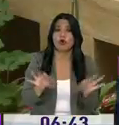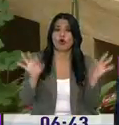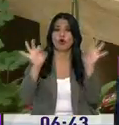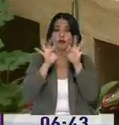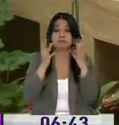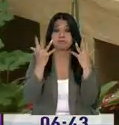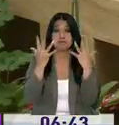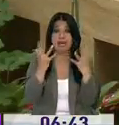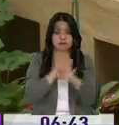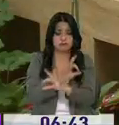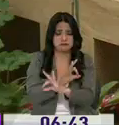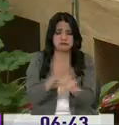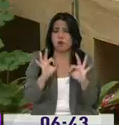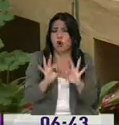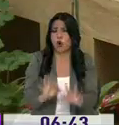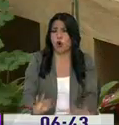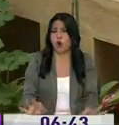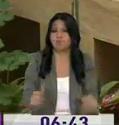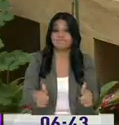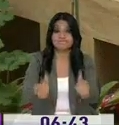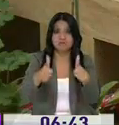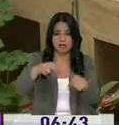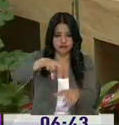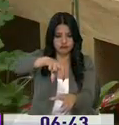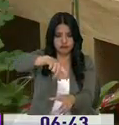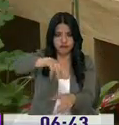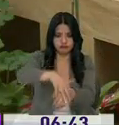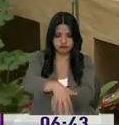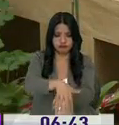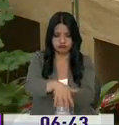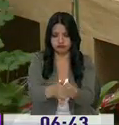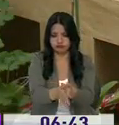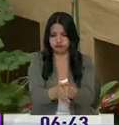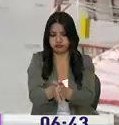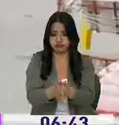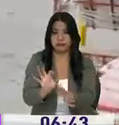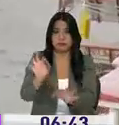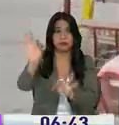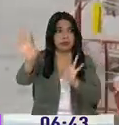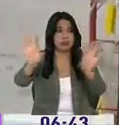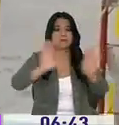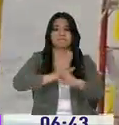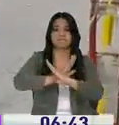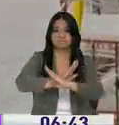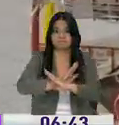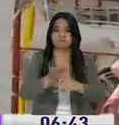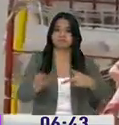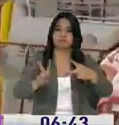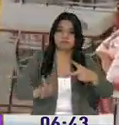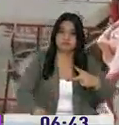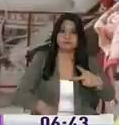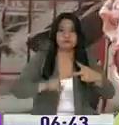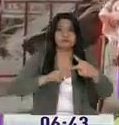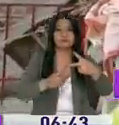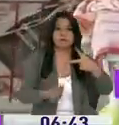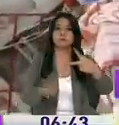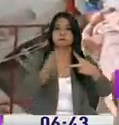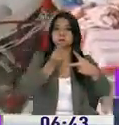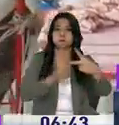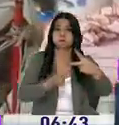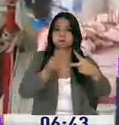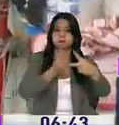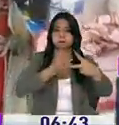es fundamental. Un buen lavado de manos va a impedir la transmisión. A esto se suma tomar o comer cítricos